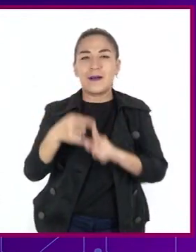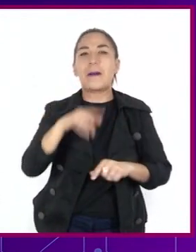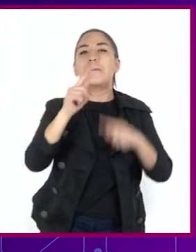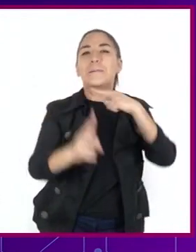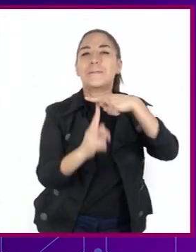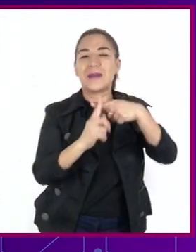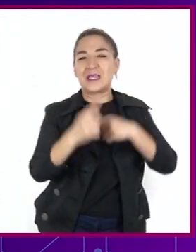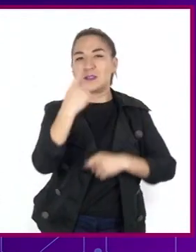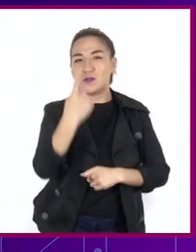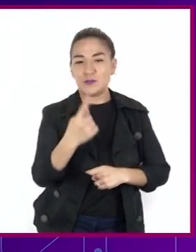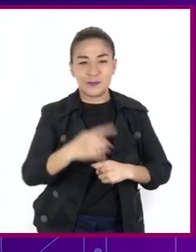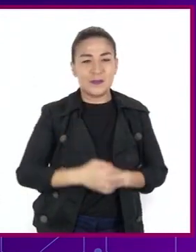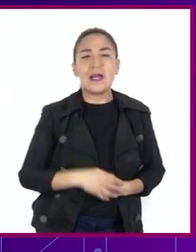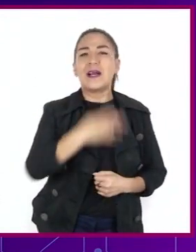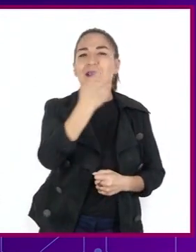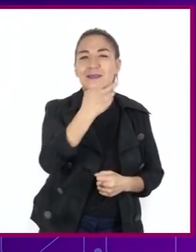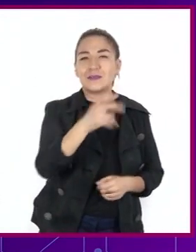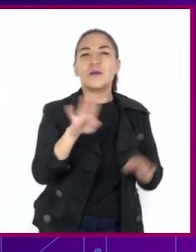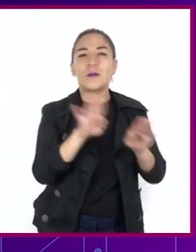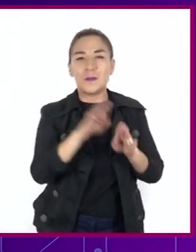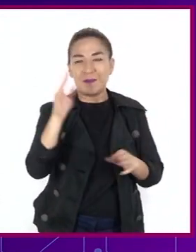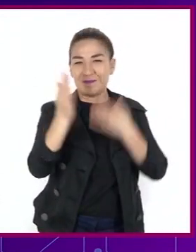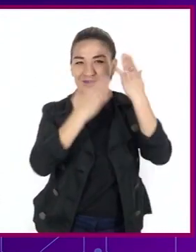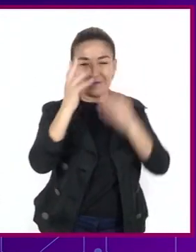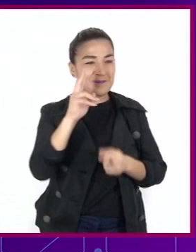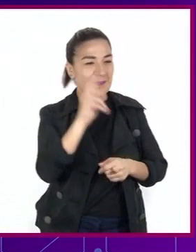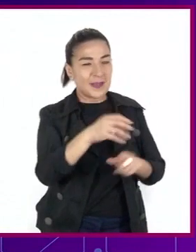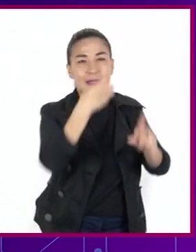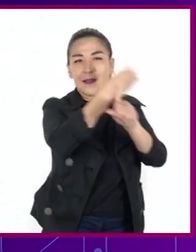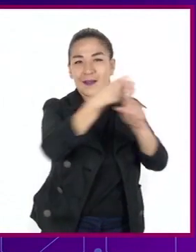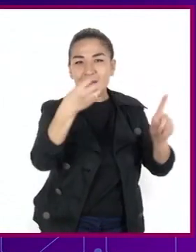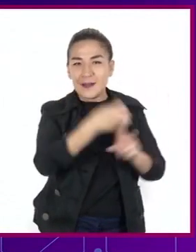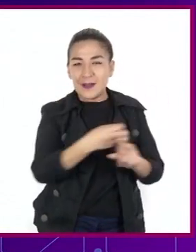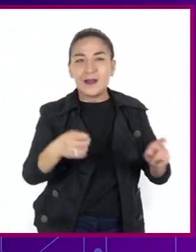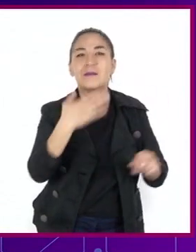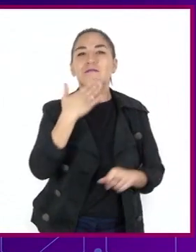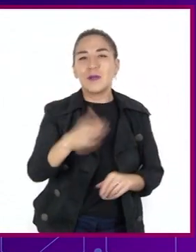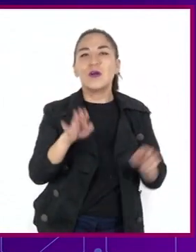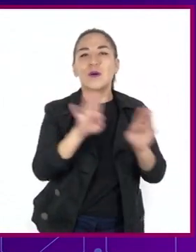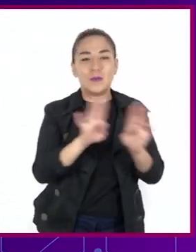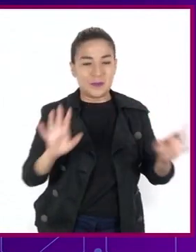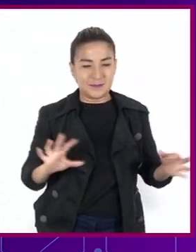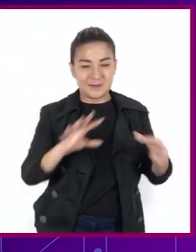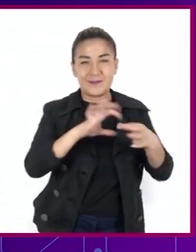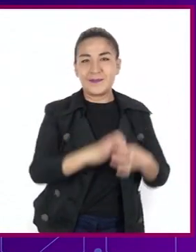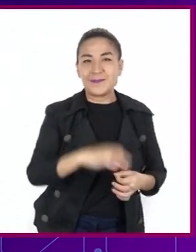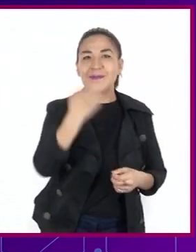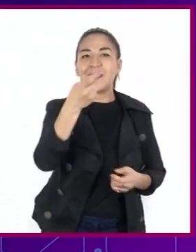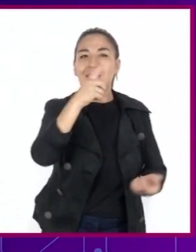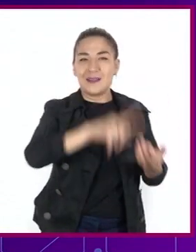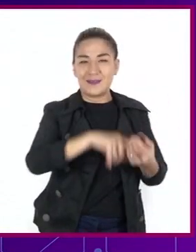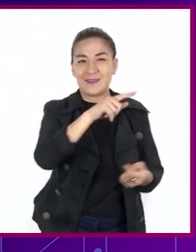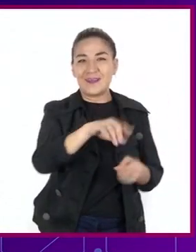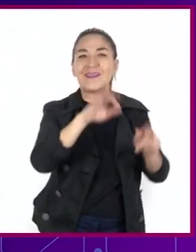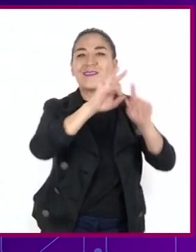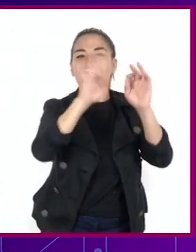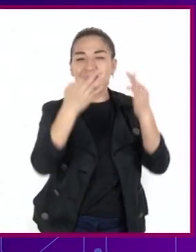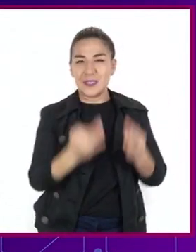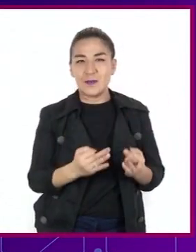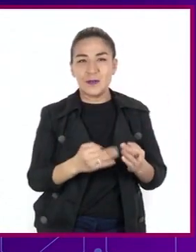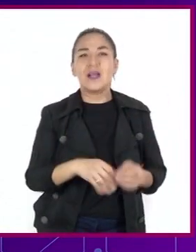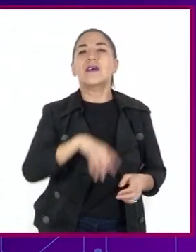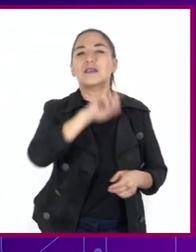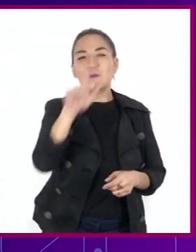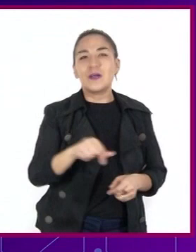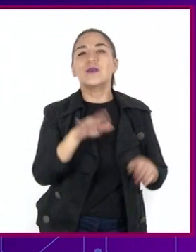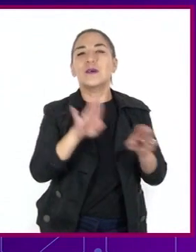1. Esto permitió al estudiante organizar de manera adecuada la relación existente entre los elementos de la figura y lo